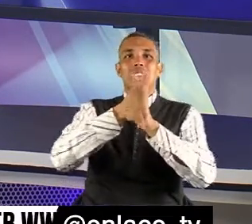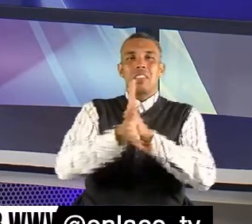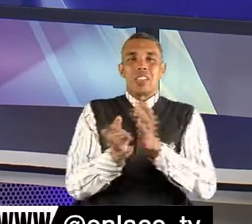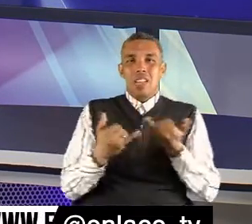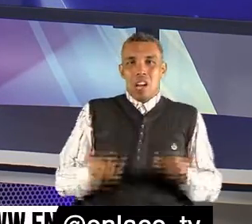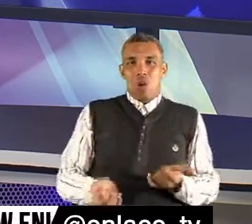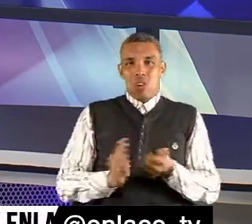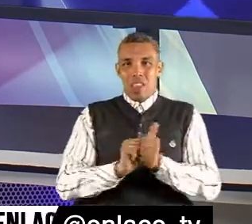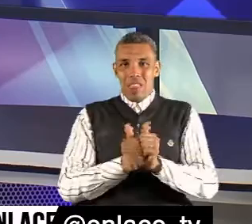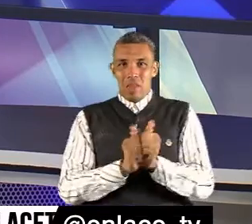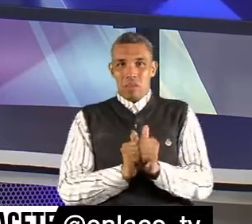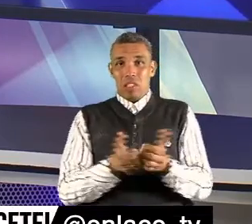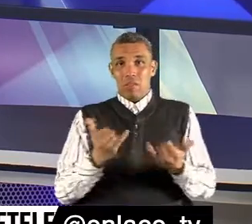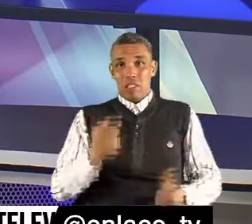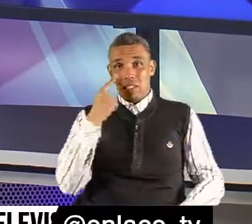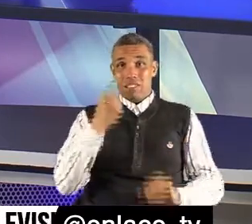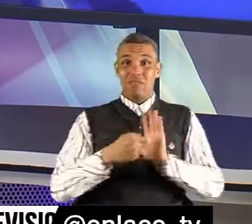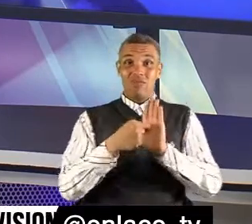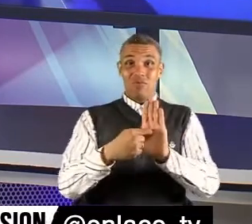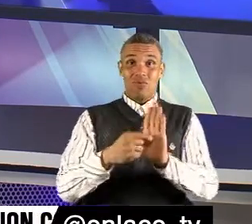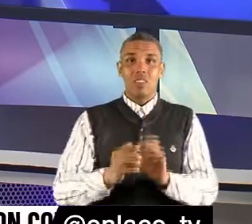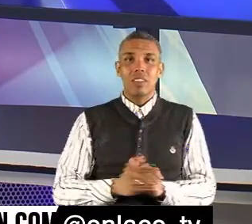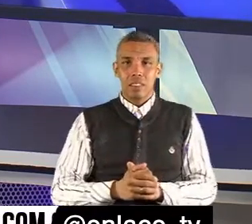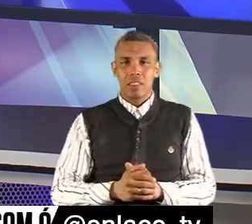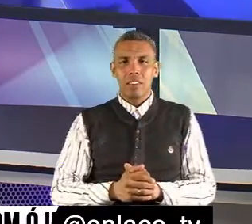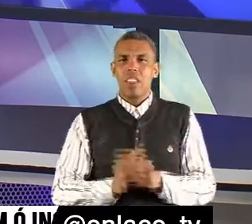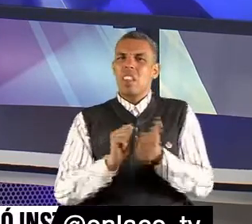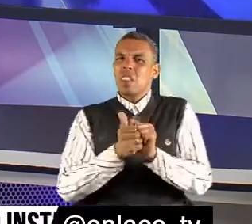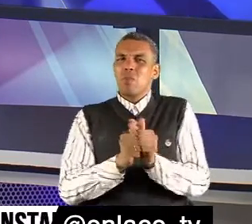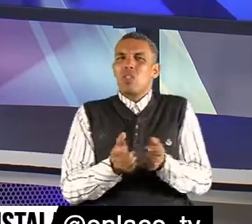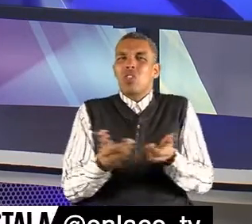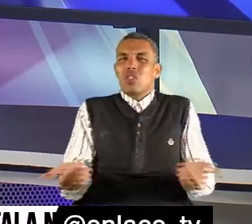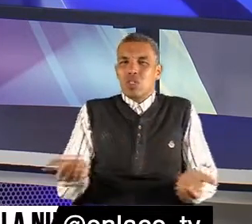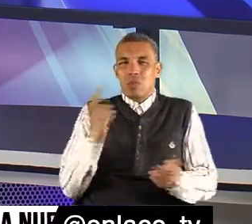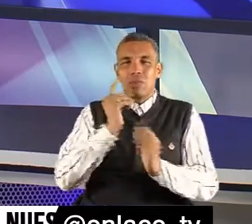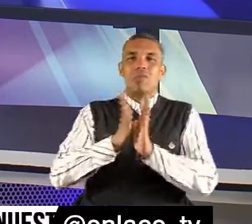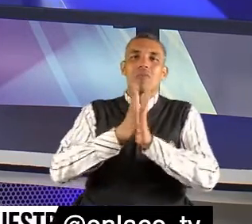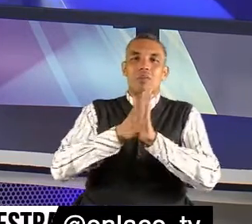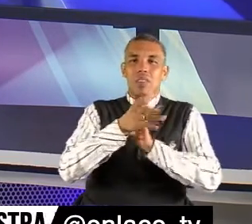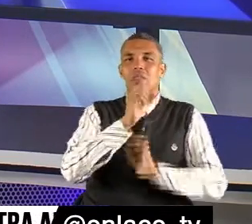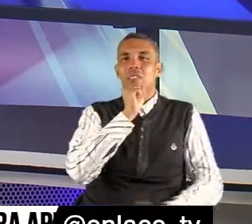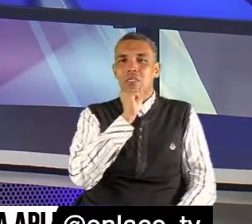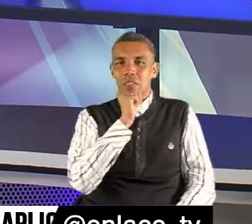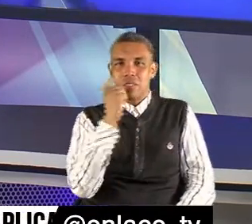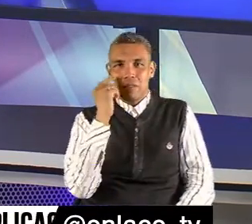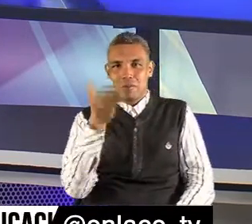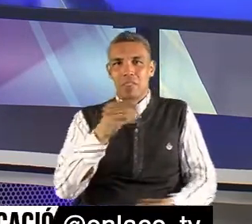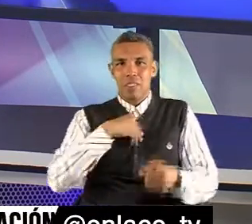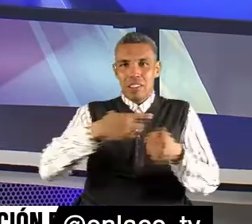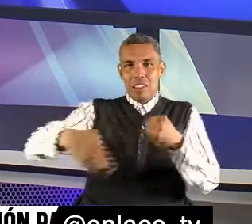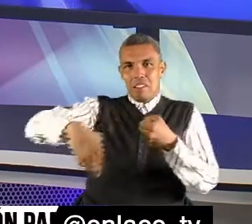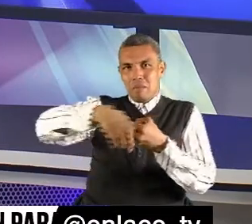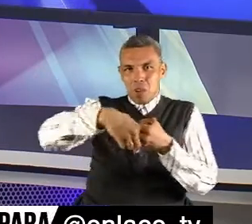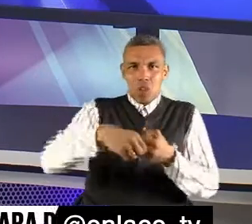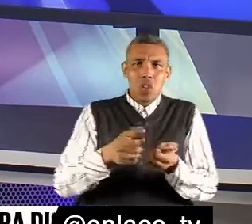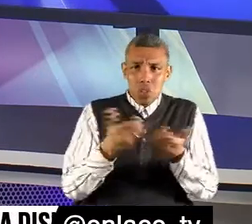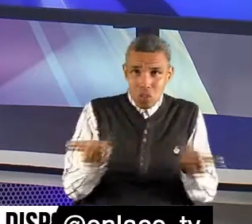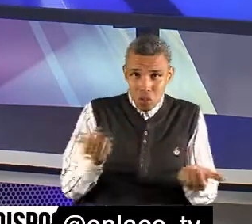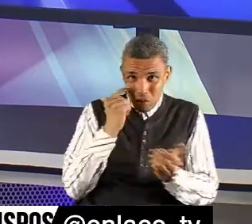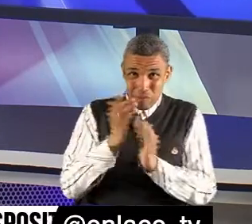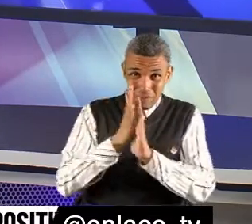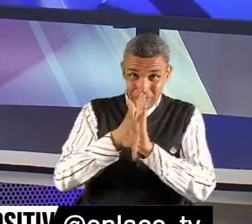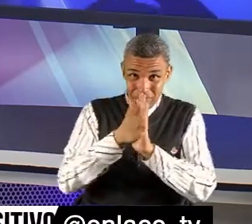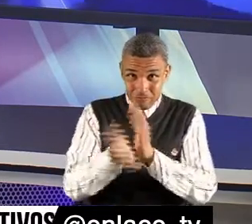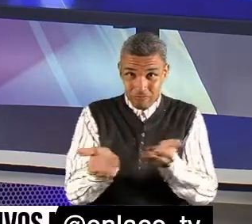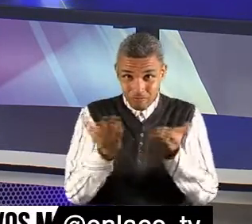que regresa a Enlace Noticias para entregarnos información importante de la máquina amarilla y de otros deportes en nuestra